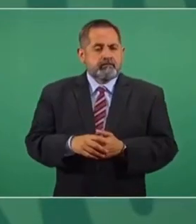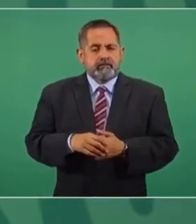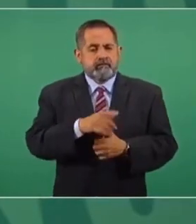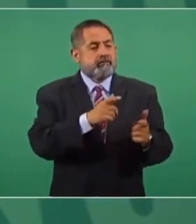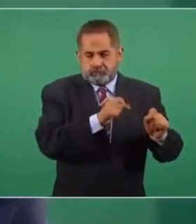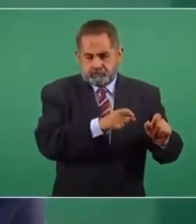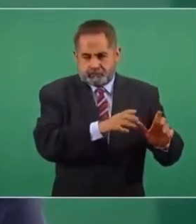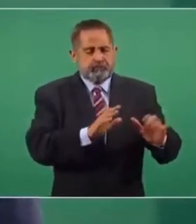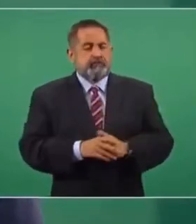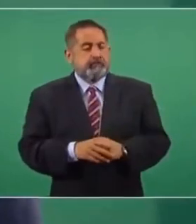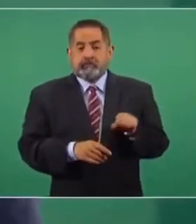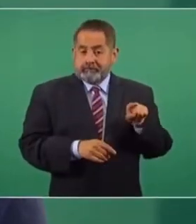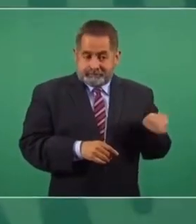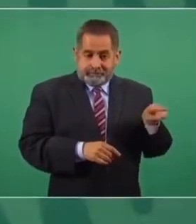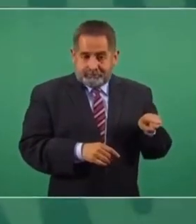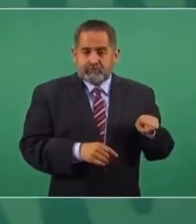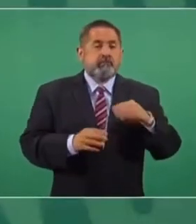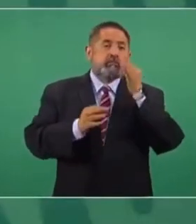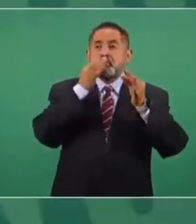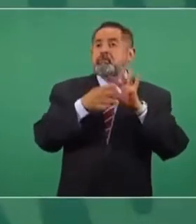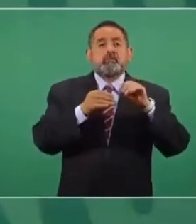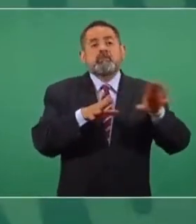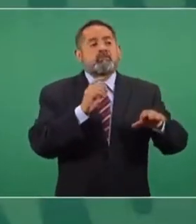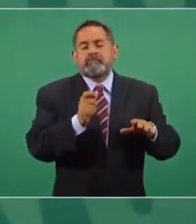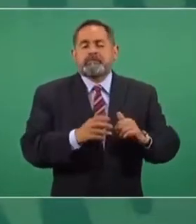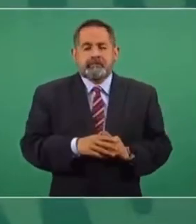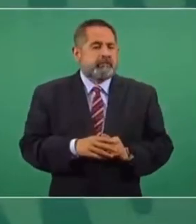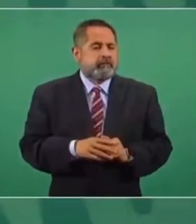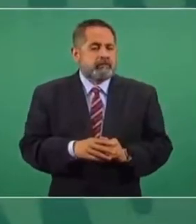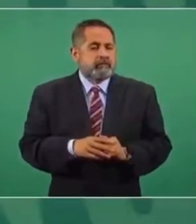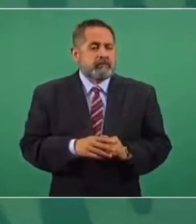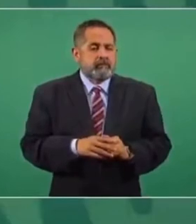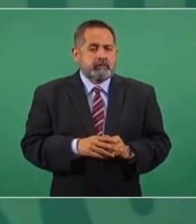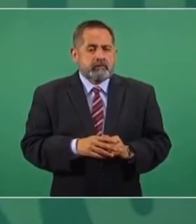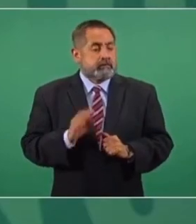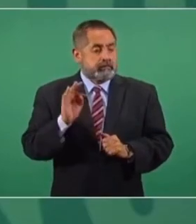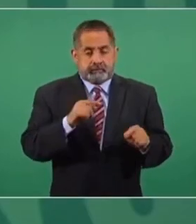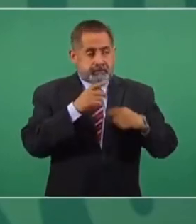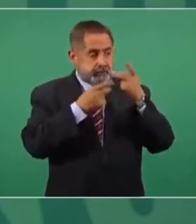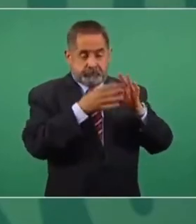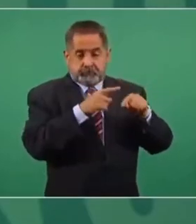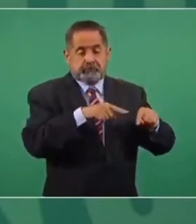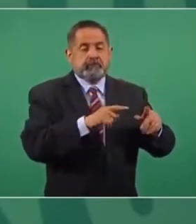Conservador difunde de que si no nos quitan